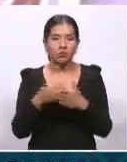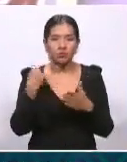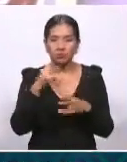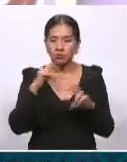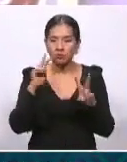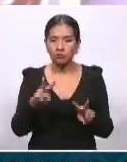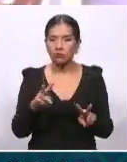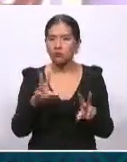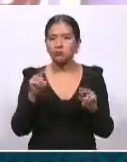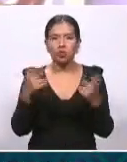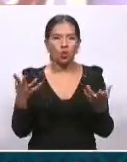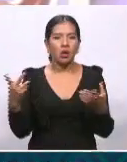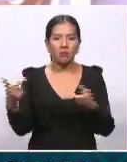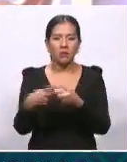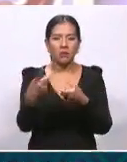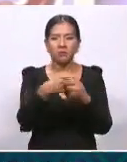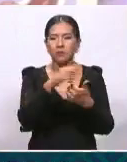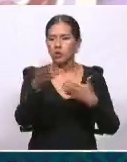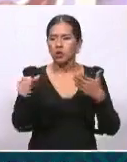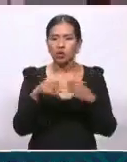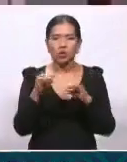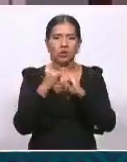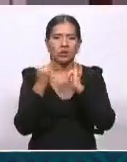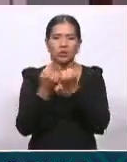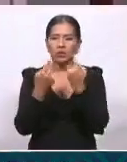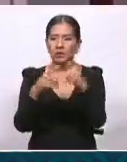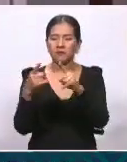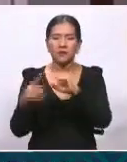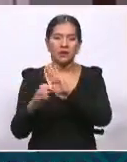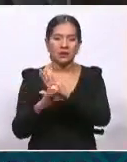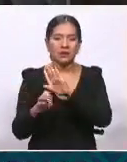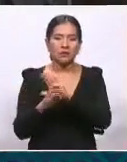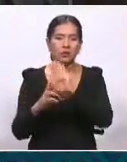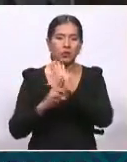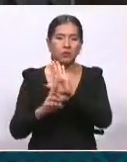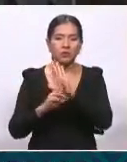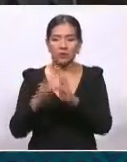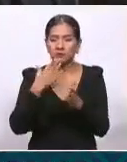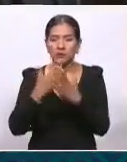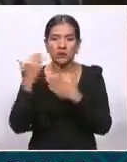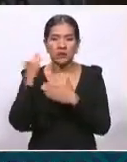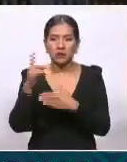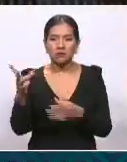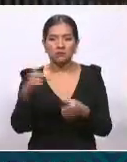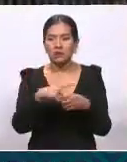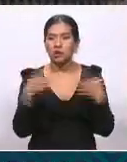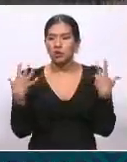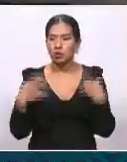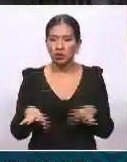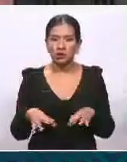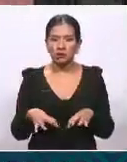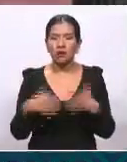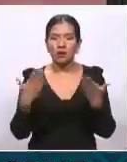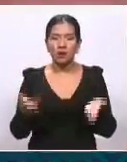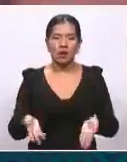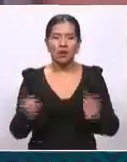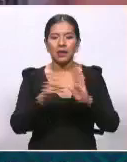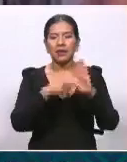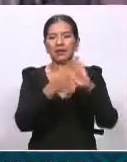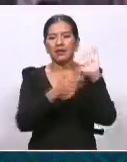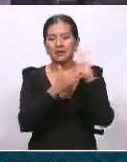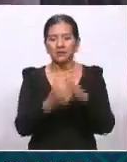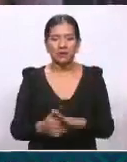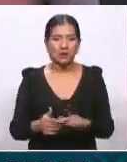participar a todas las instituciones representativas de Santa Cruz y ha habido una discriminación Clara en